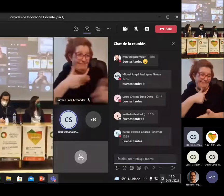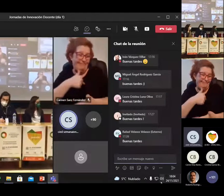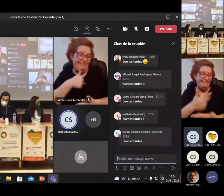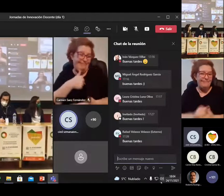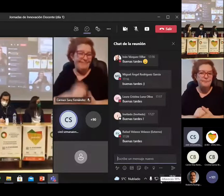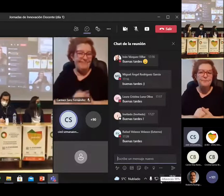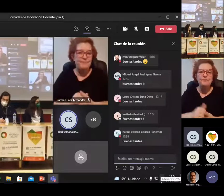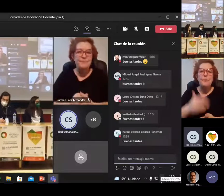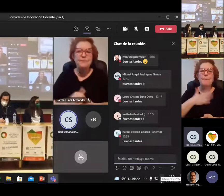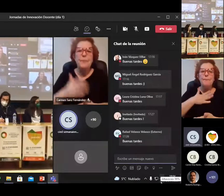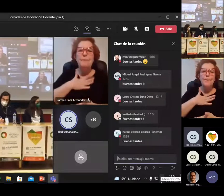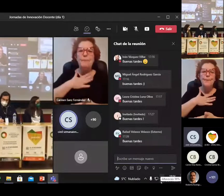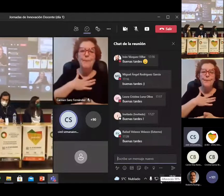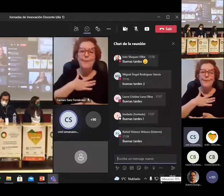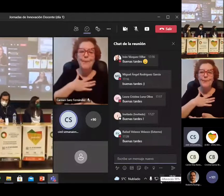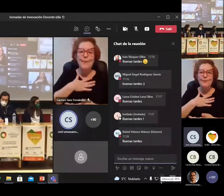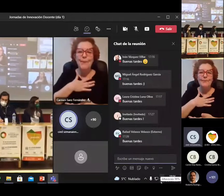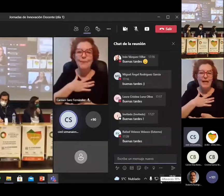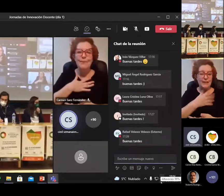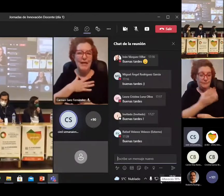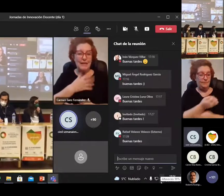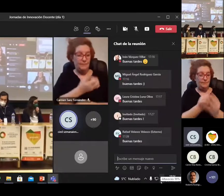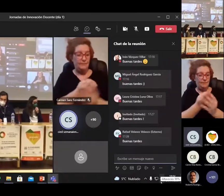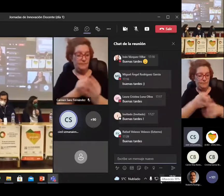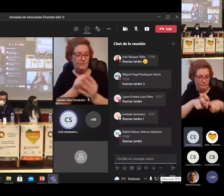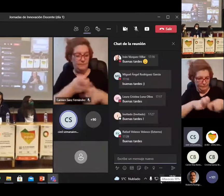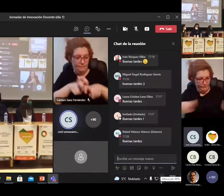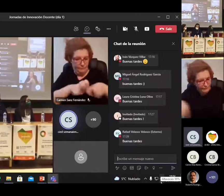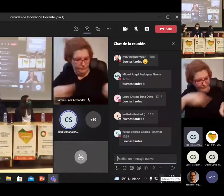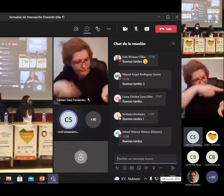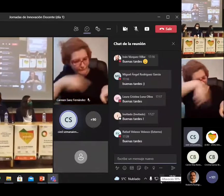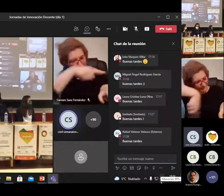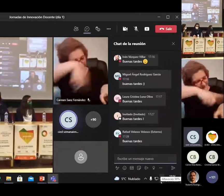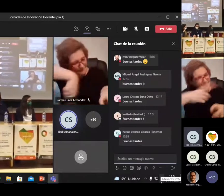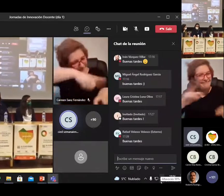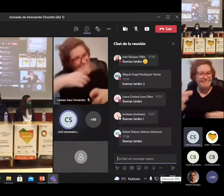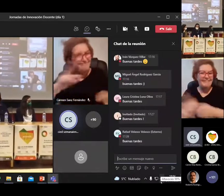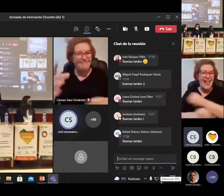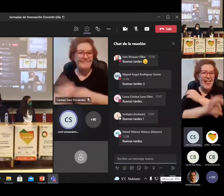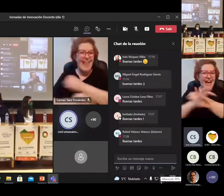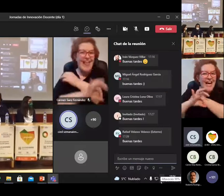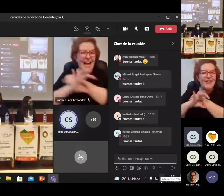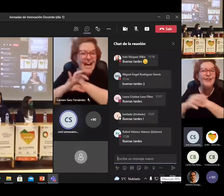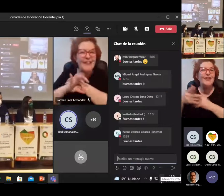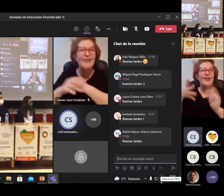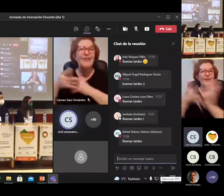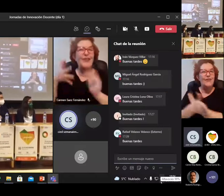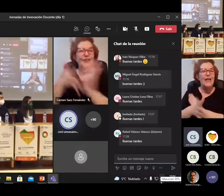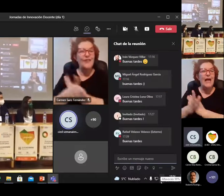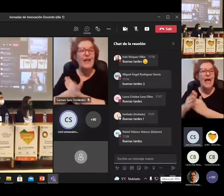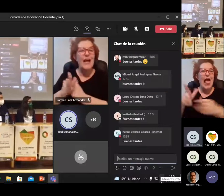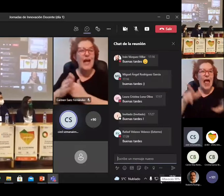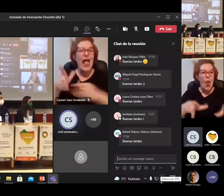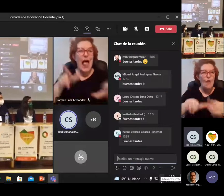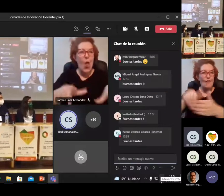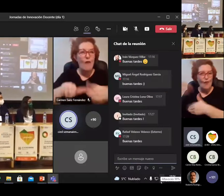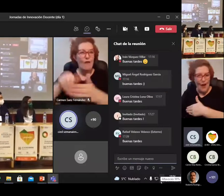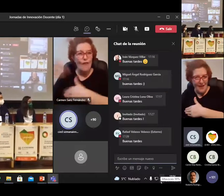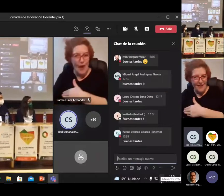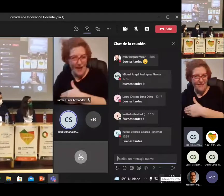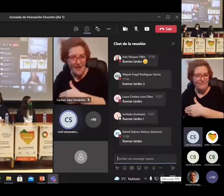A mí, estas actividades que implican una actividad fuera del aula, una actividad que muchas veces no se